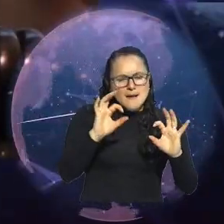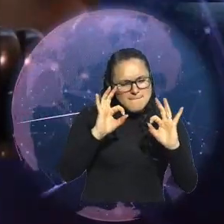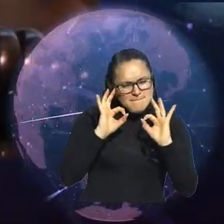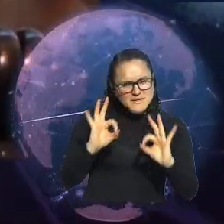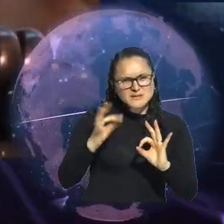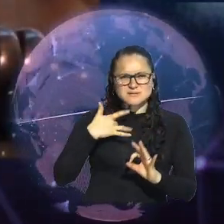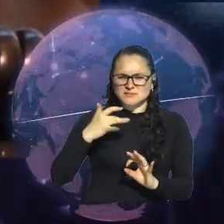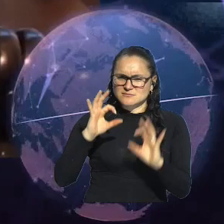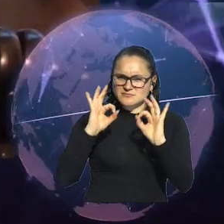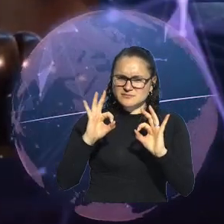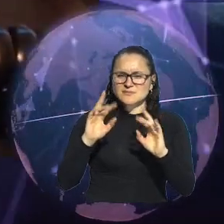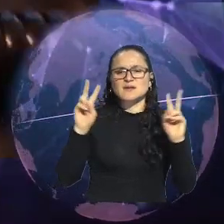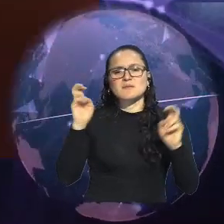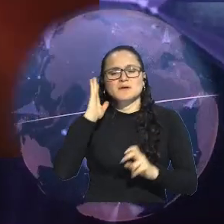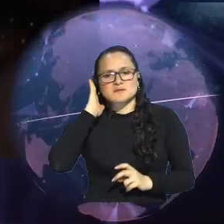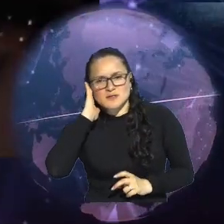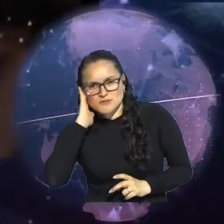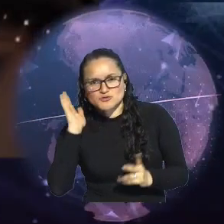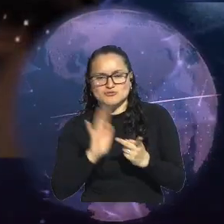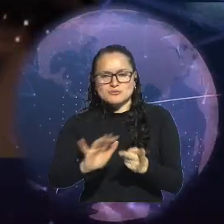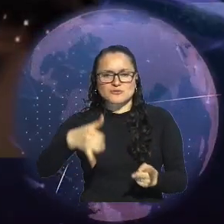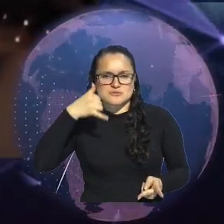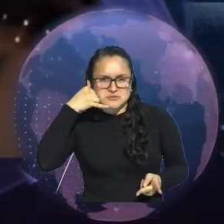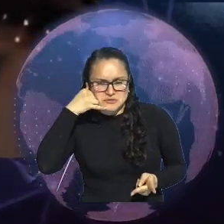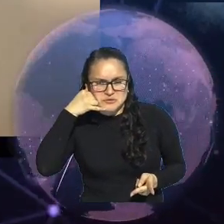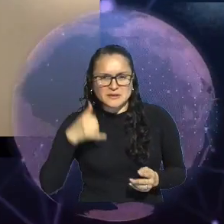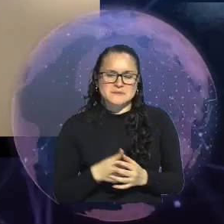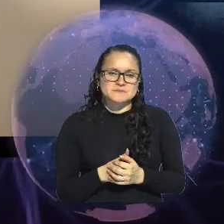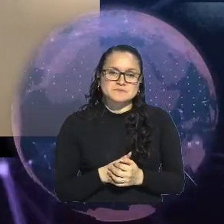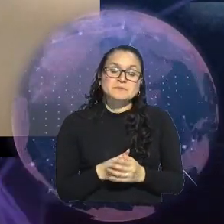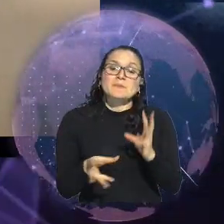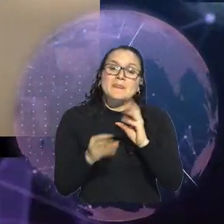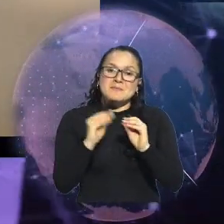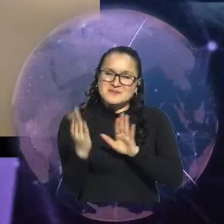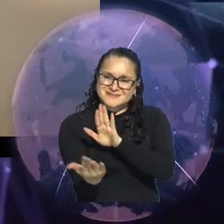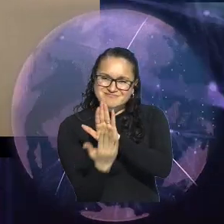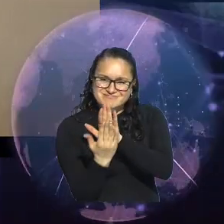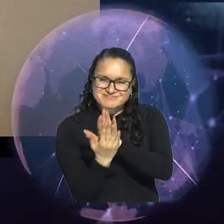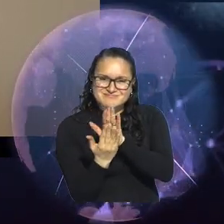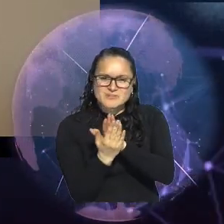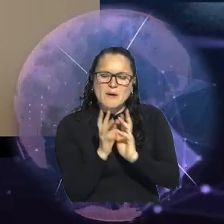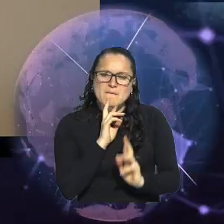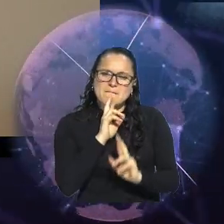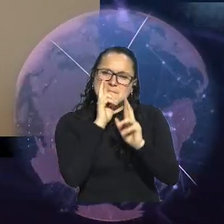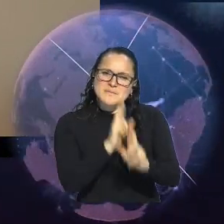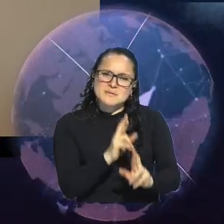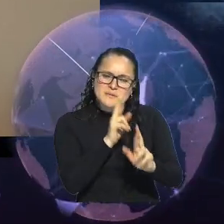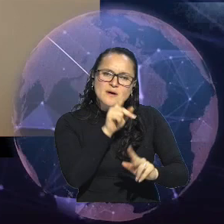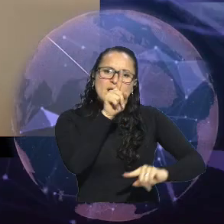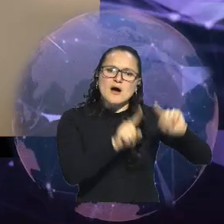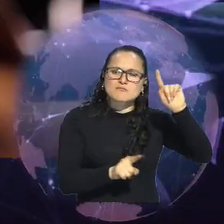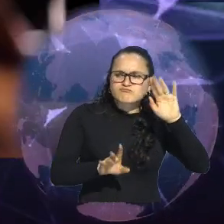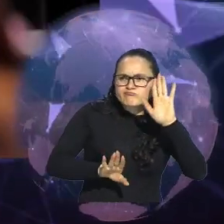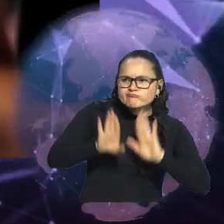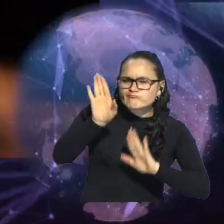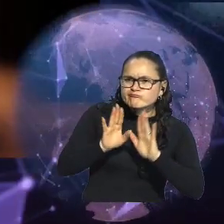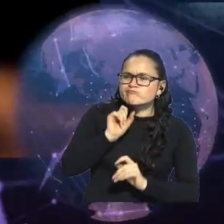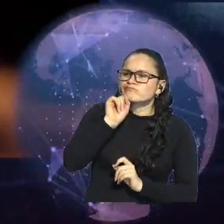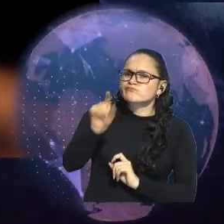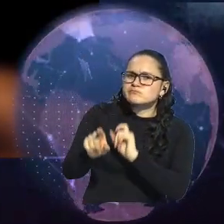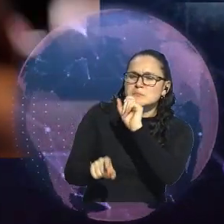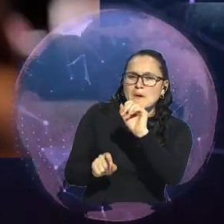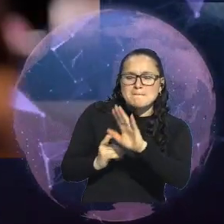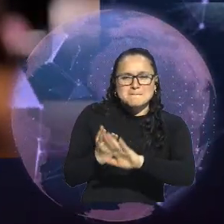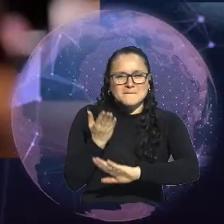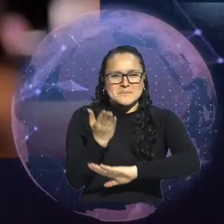servicios móviles y fijos así como el documento de respuestas a los comentarios recibidos a la propuesta publicada en